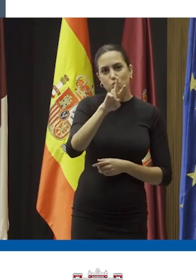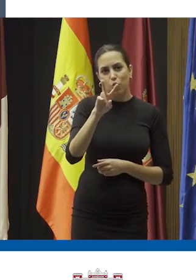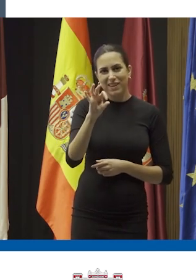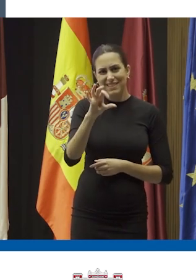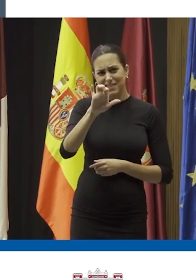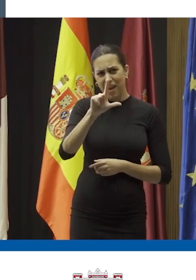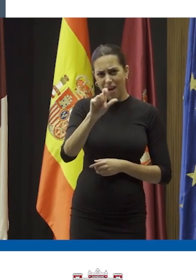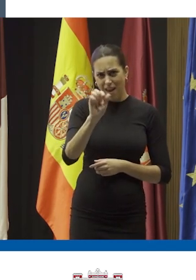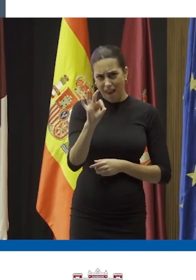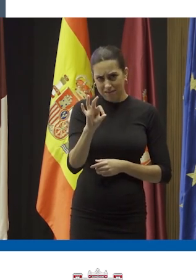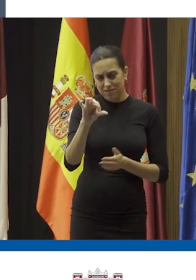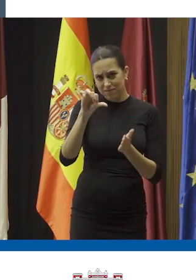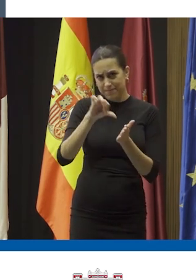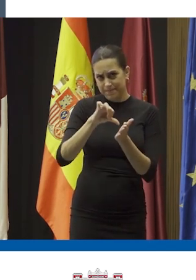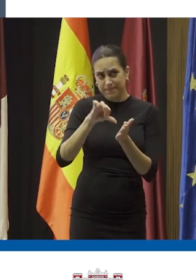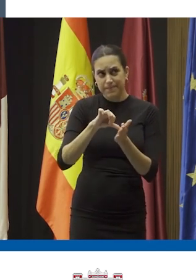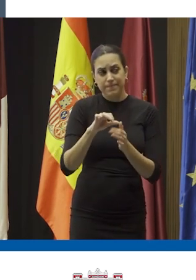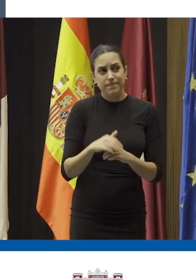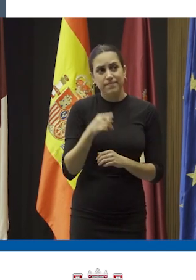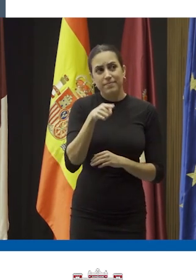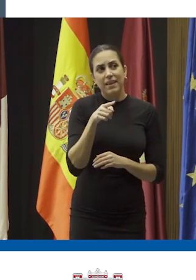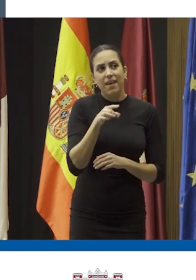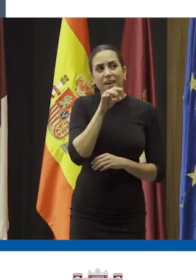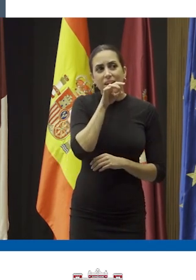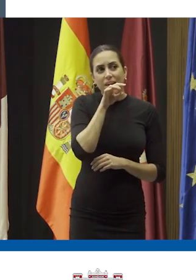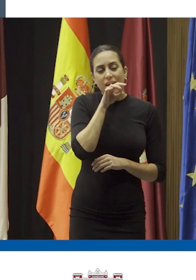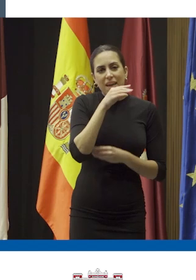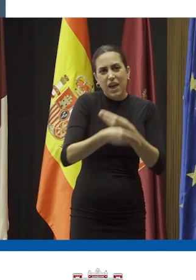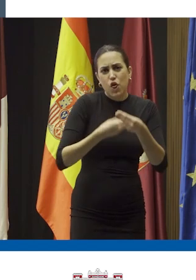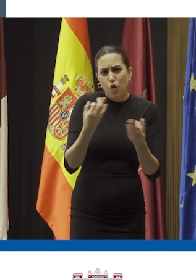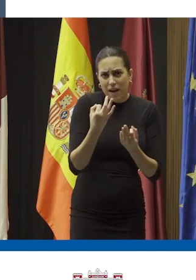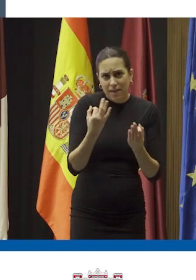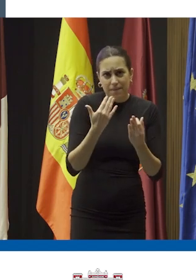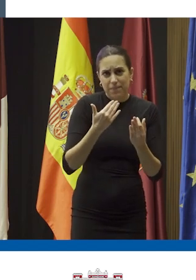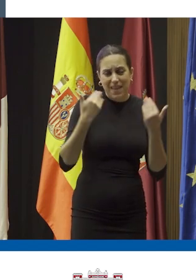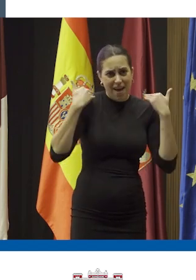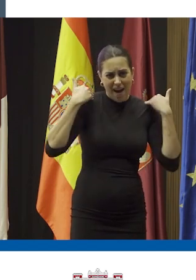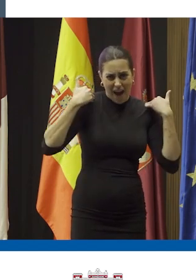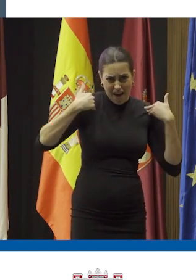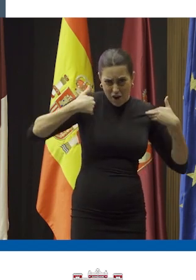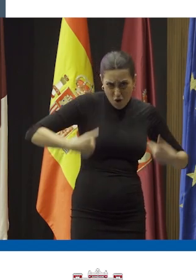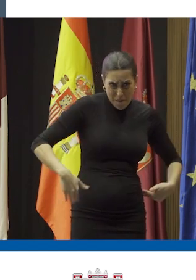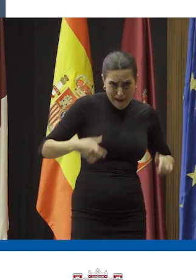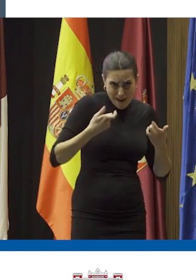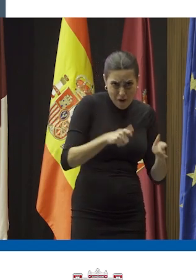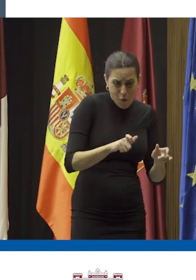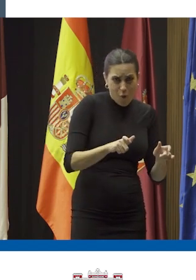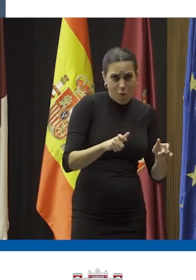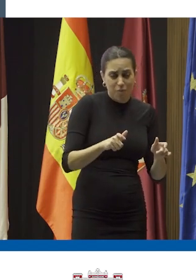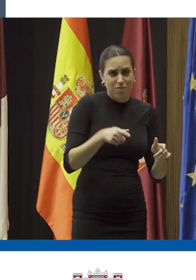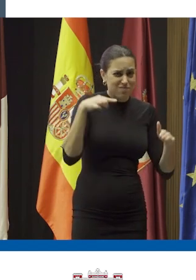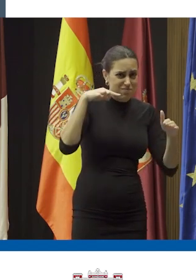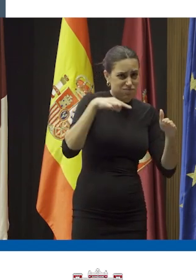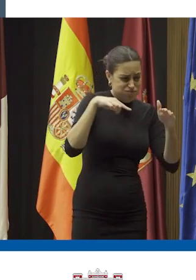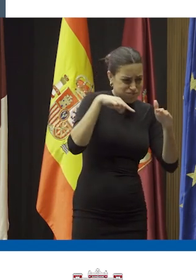hombre hace lo siempre, estudia profundamente la anatomía, la anatomía en Padua.